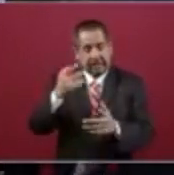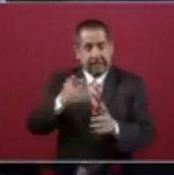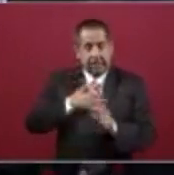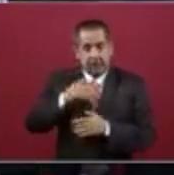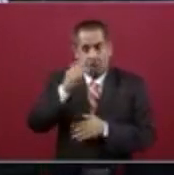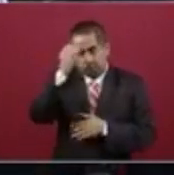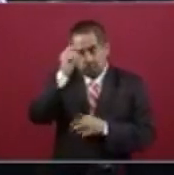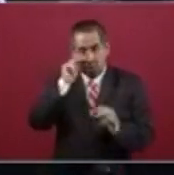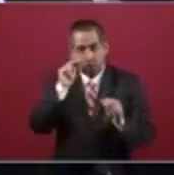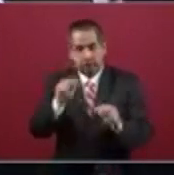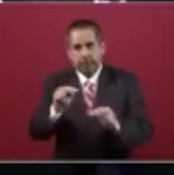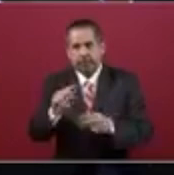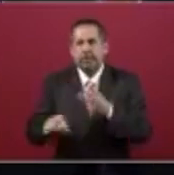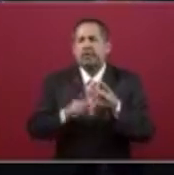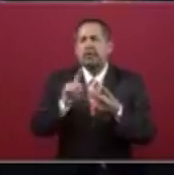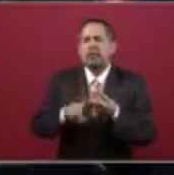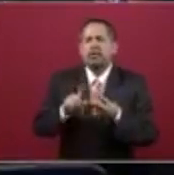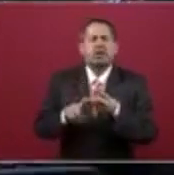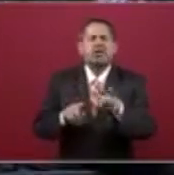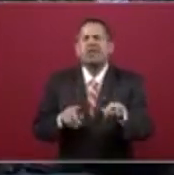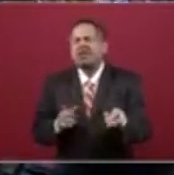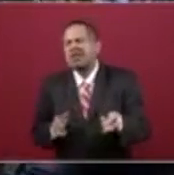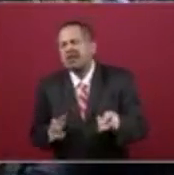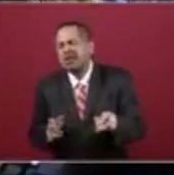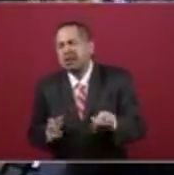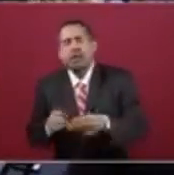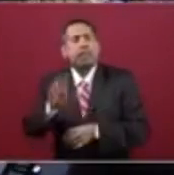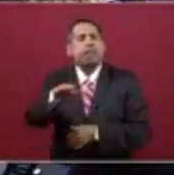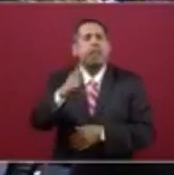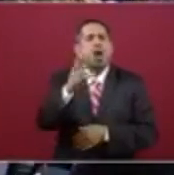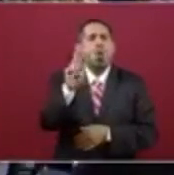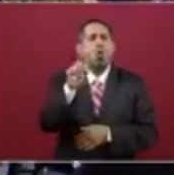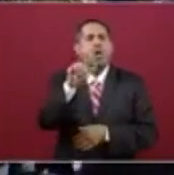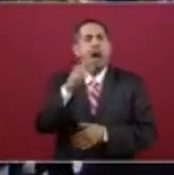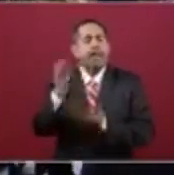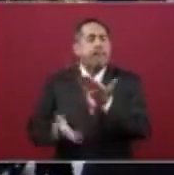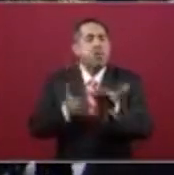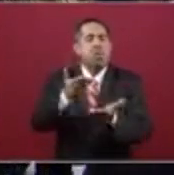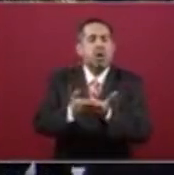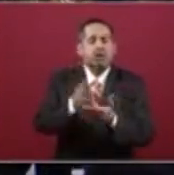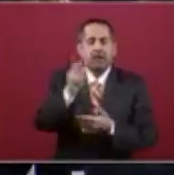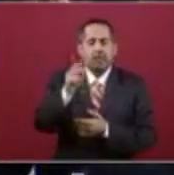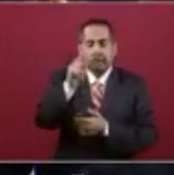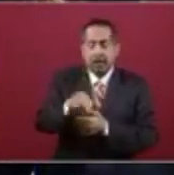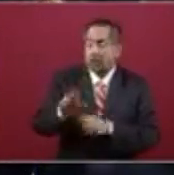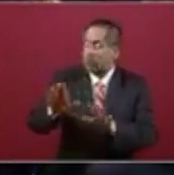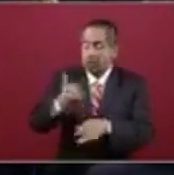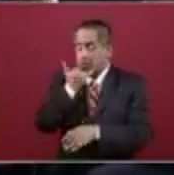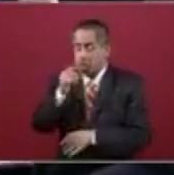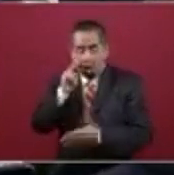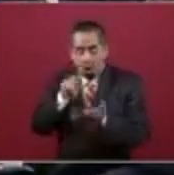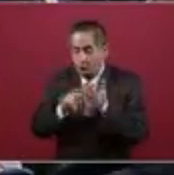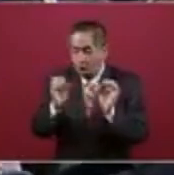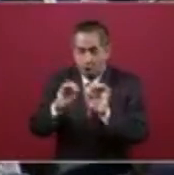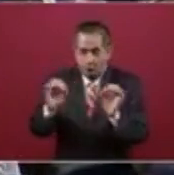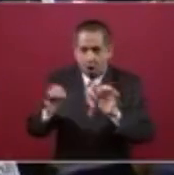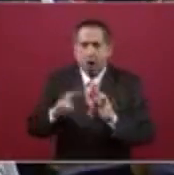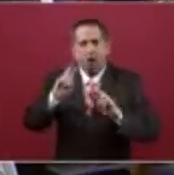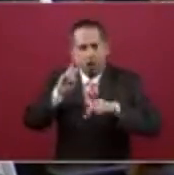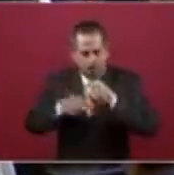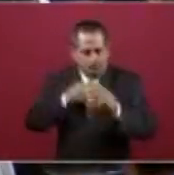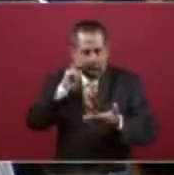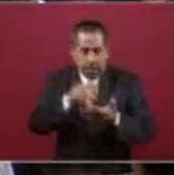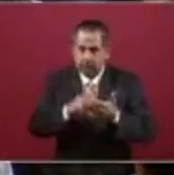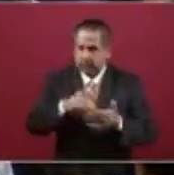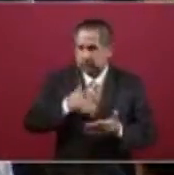de vista. Y lo segundo… Sobre las propuestas que dio la UNAM para el Plan Nacional de Desarrollo. Sí, no las he visto, pero las vamos a tomar